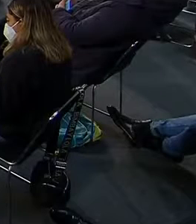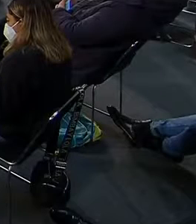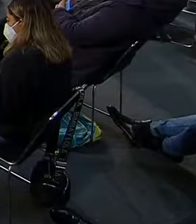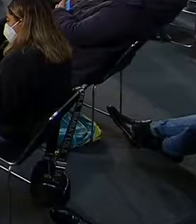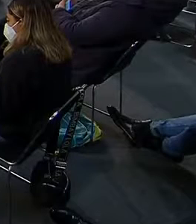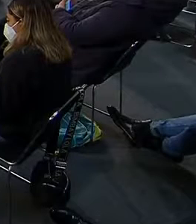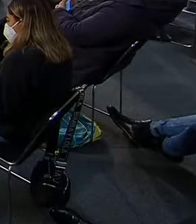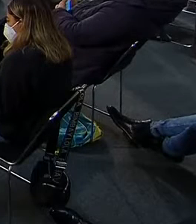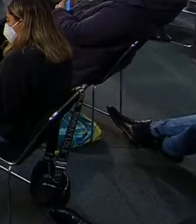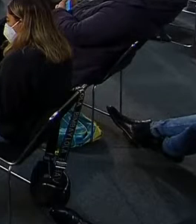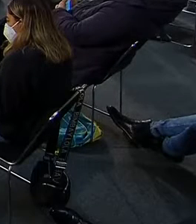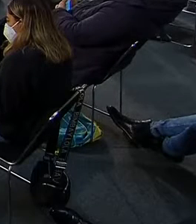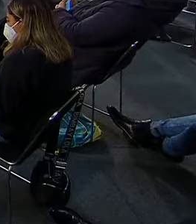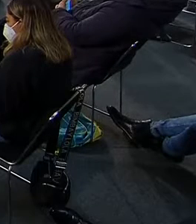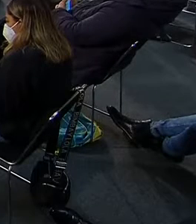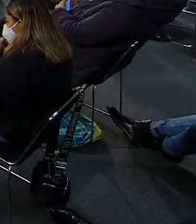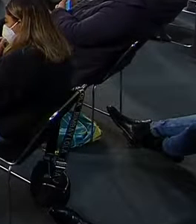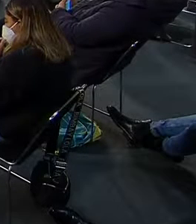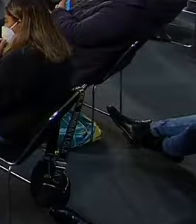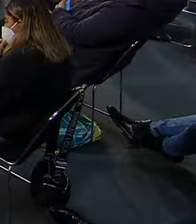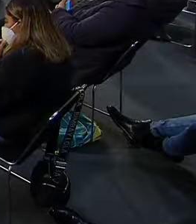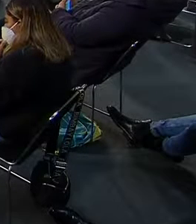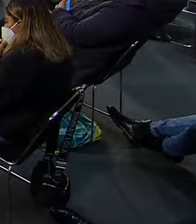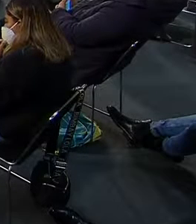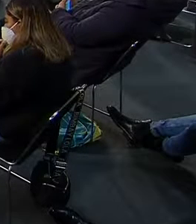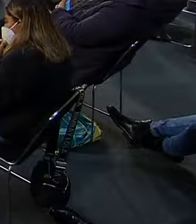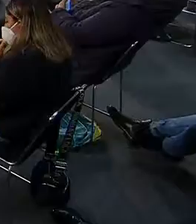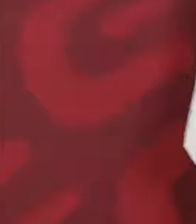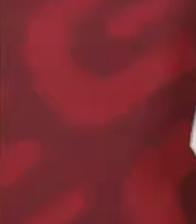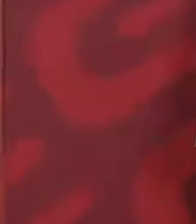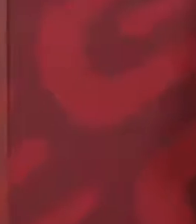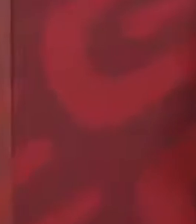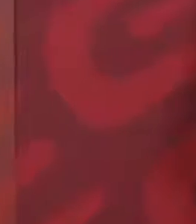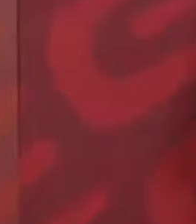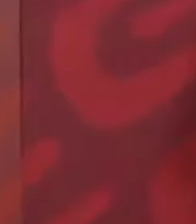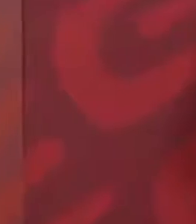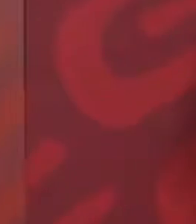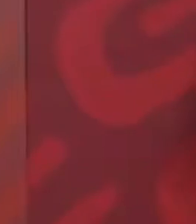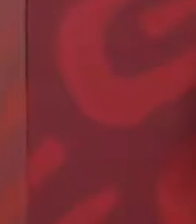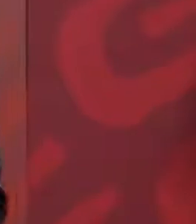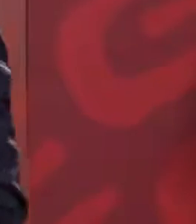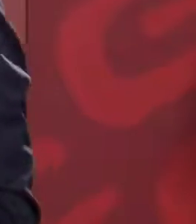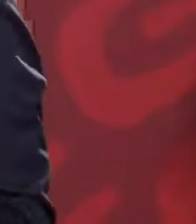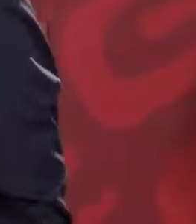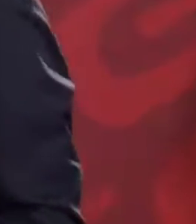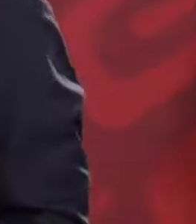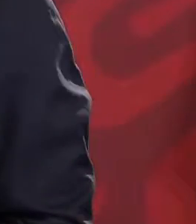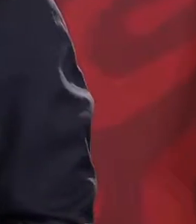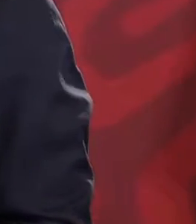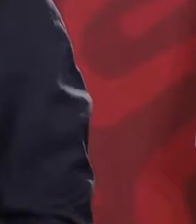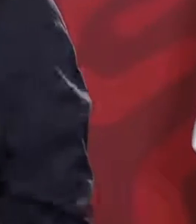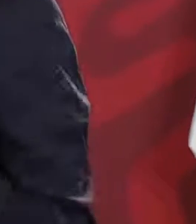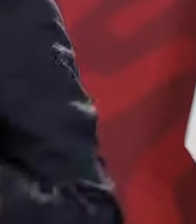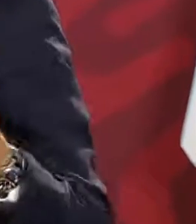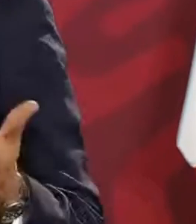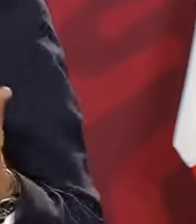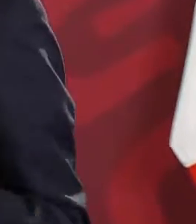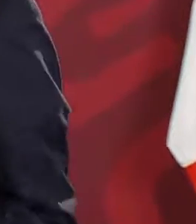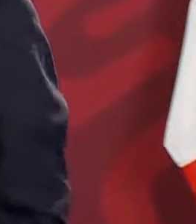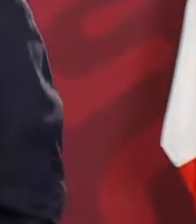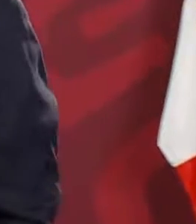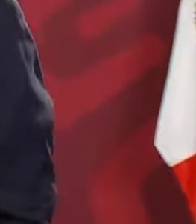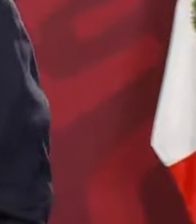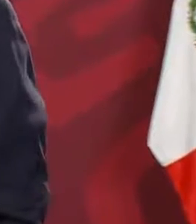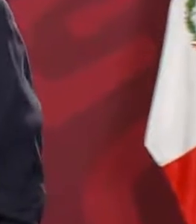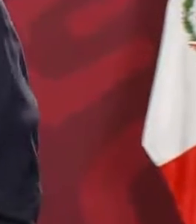ejemplo, cuando la pandemia, la receta de los organismos financieros para enfrentar la